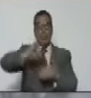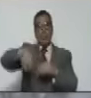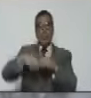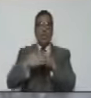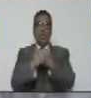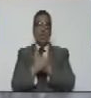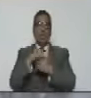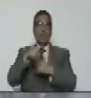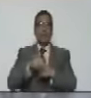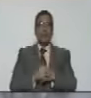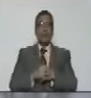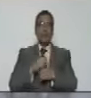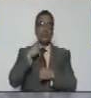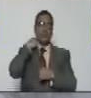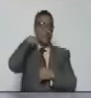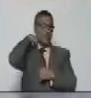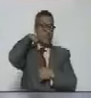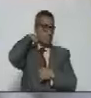Rodríguez.